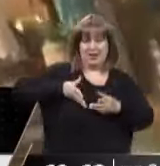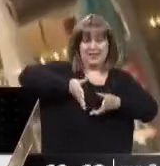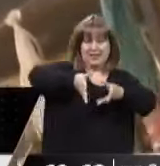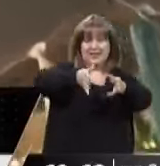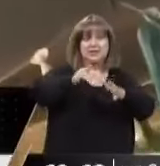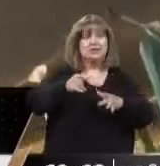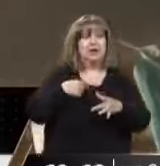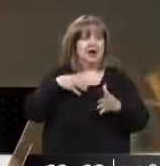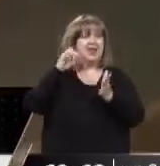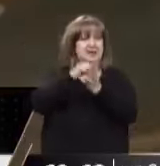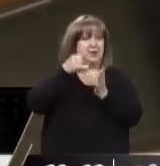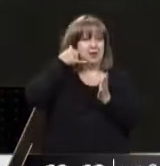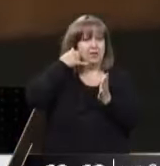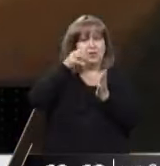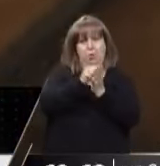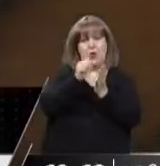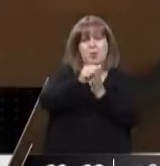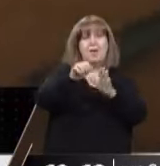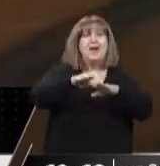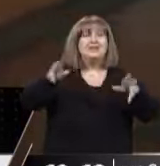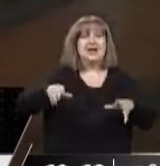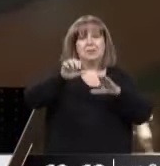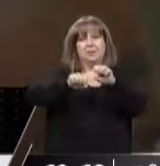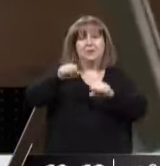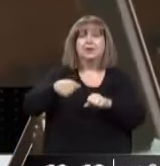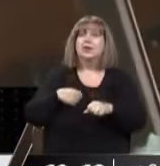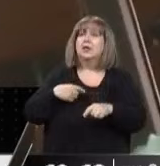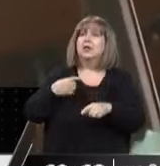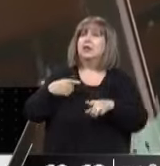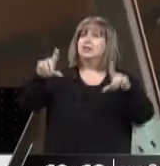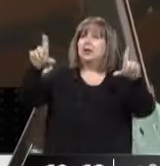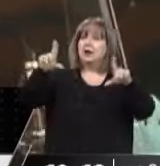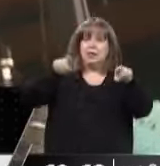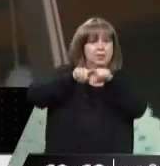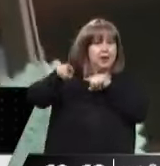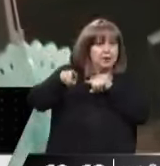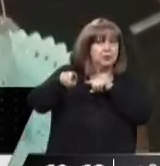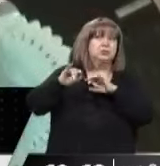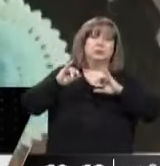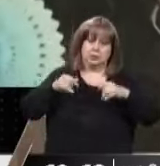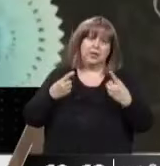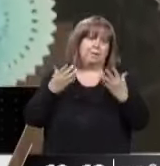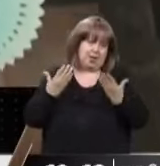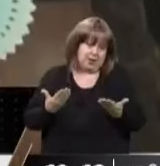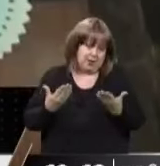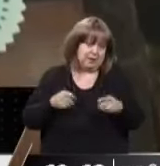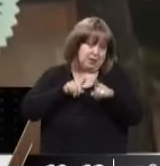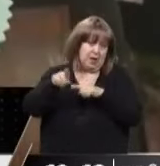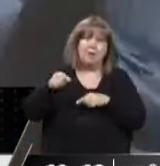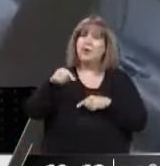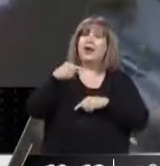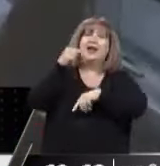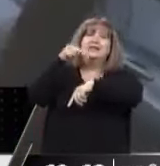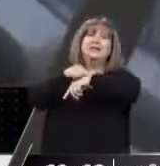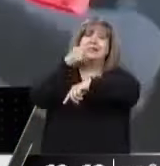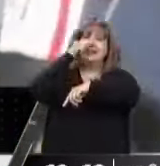tomando demasiadas reservas para el Mundial, así que... ¿Y los partidos en vivo no los van a pasar? Los que sean en vivo sí los van a pasar en vivo y... O sea, los que salen a las 7 de la mañana,